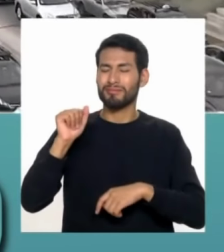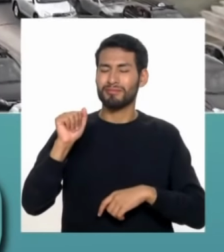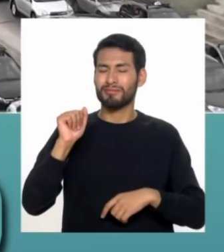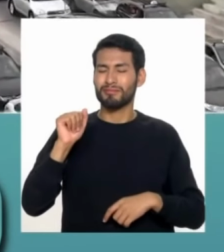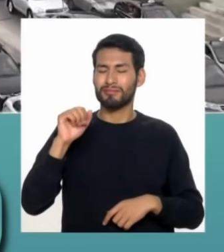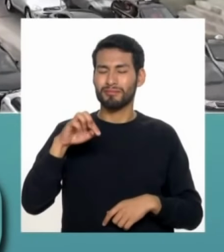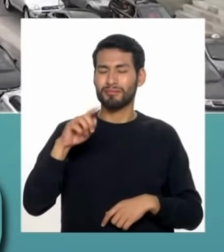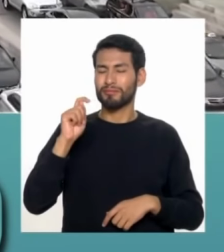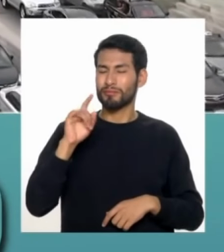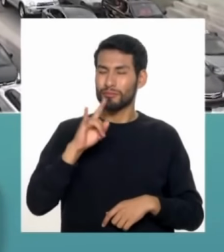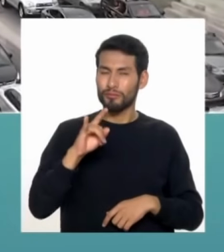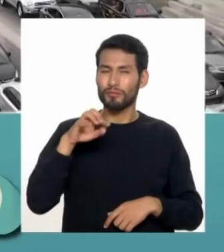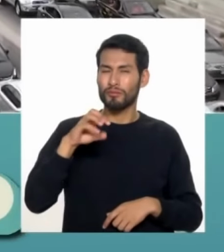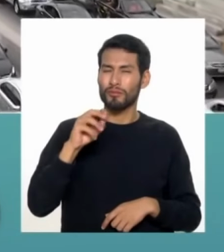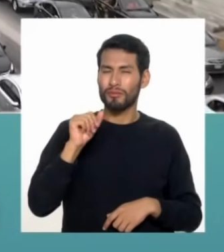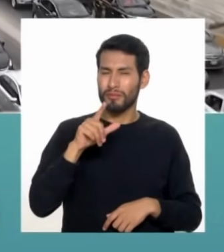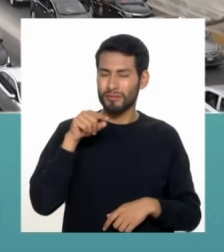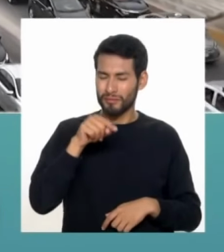ATU, calidad de aire y ruido,